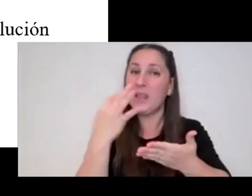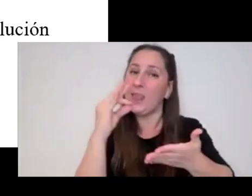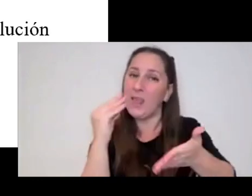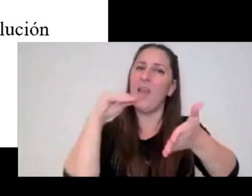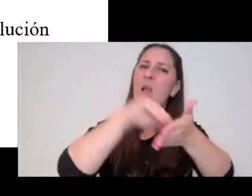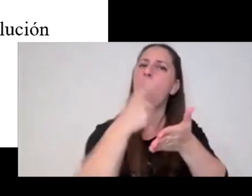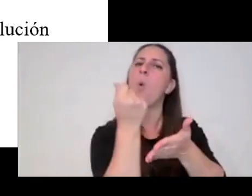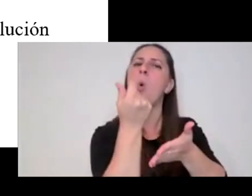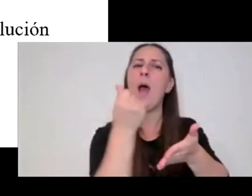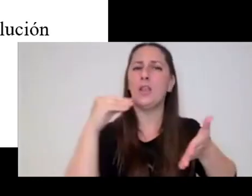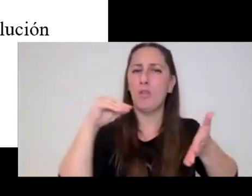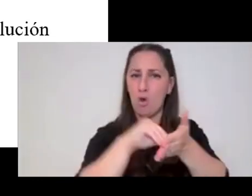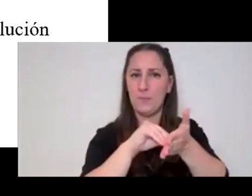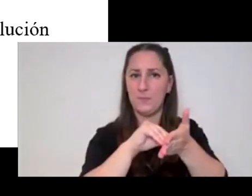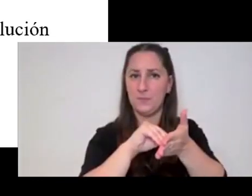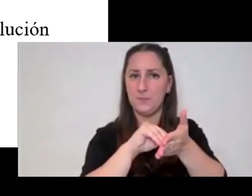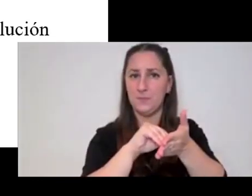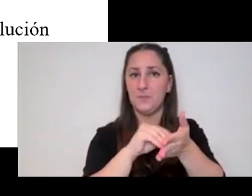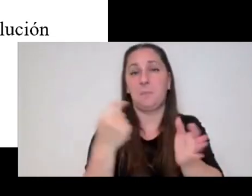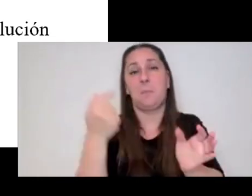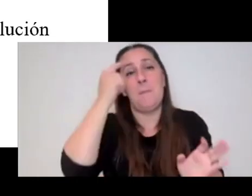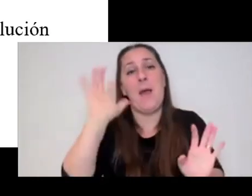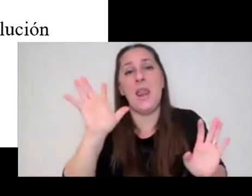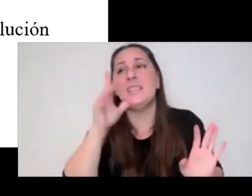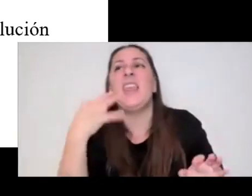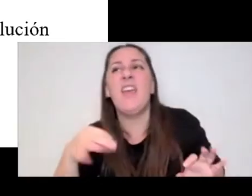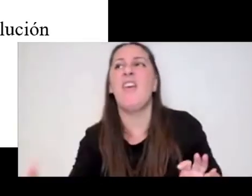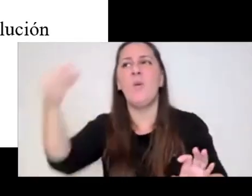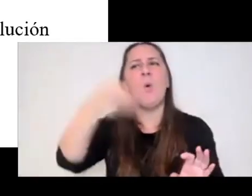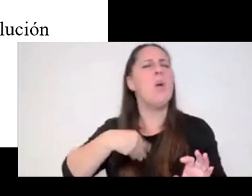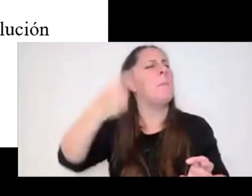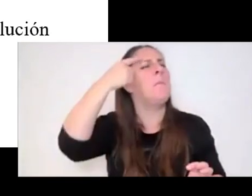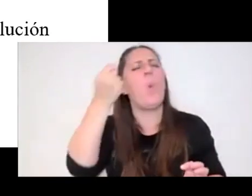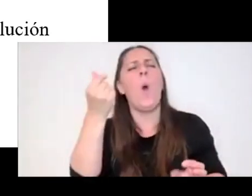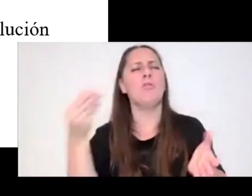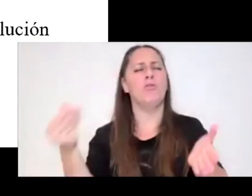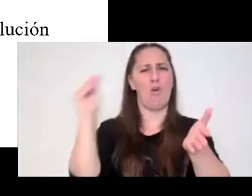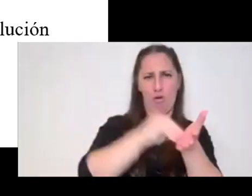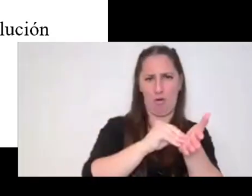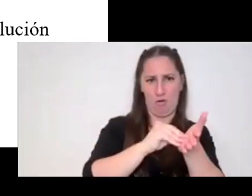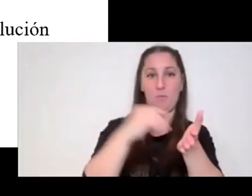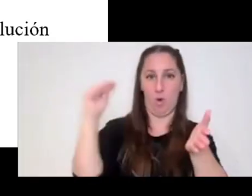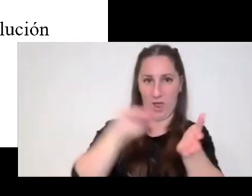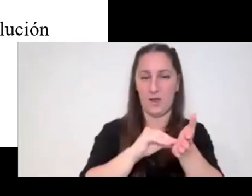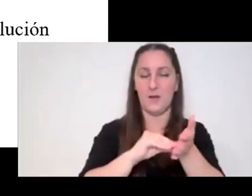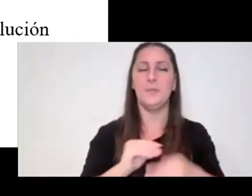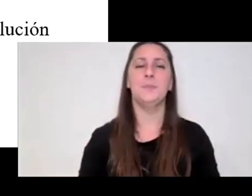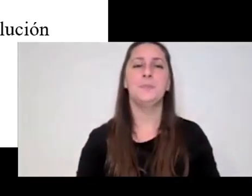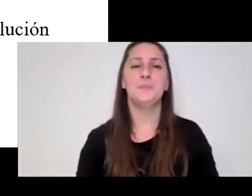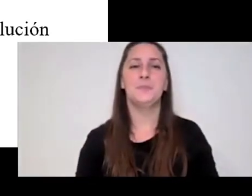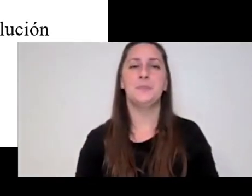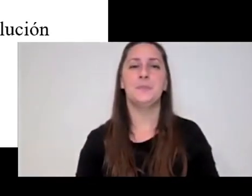que entiende corresponde le sea devuelto en carácter de crédito fiscal, discriminando ¿sí?, el monto